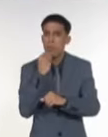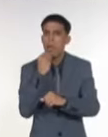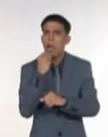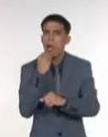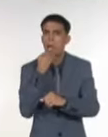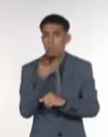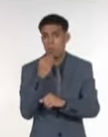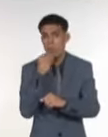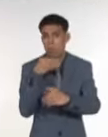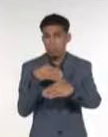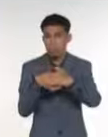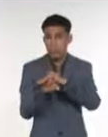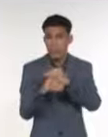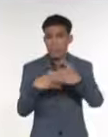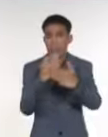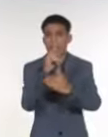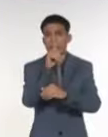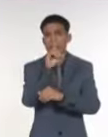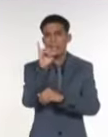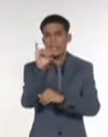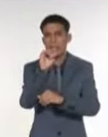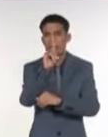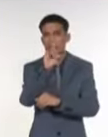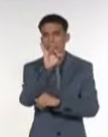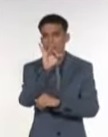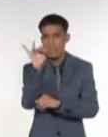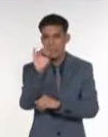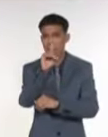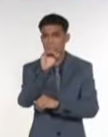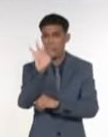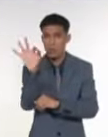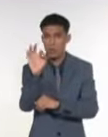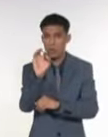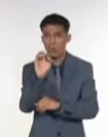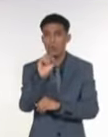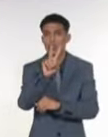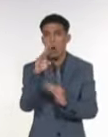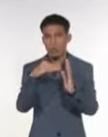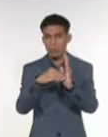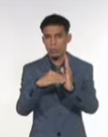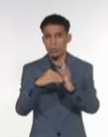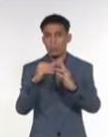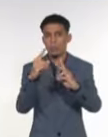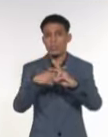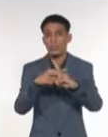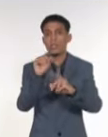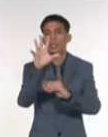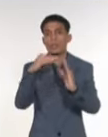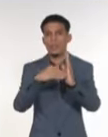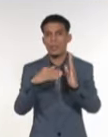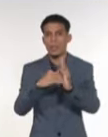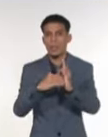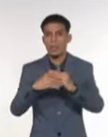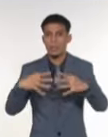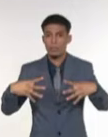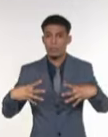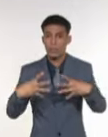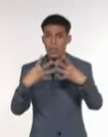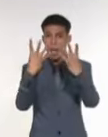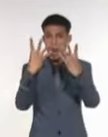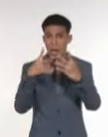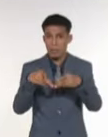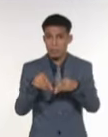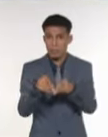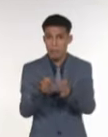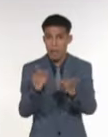días 16, 17 y 18 con doble función a las 2 y a las 5 de la tarde. La gala inaugural del Circuito Internacional